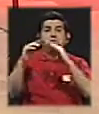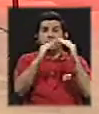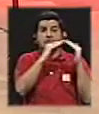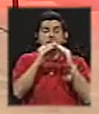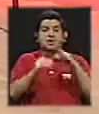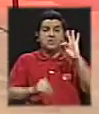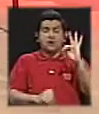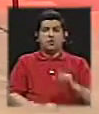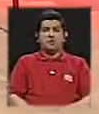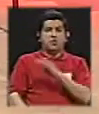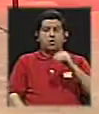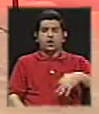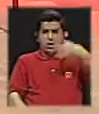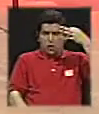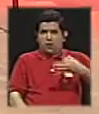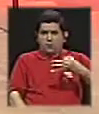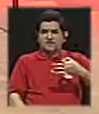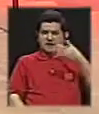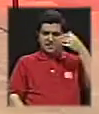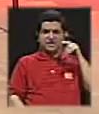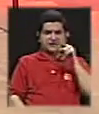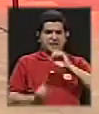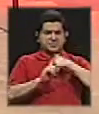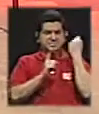oficialidad también lo cree.